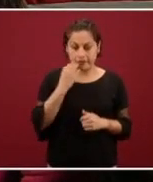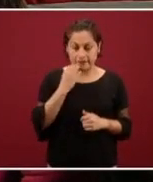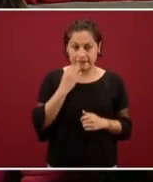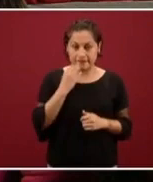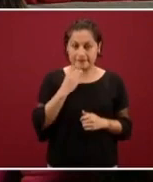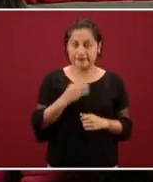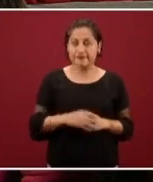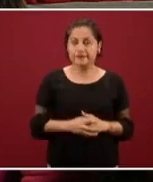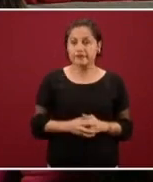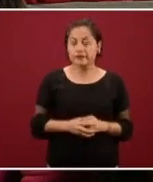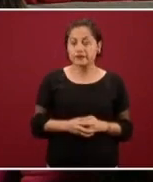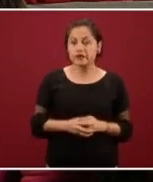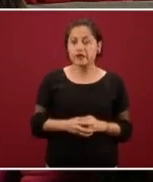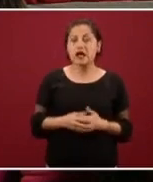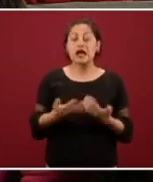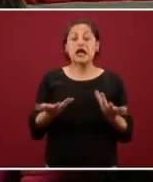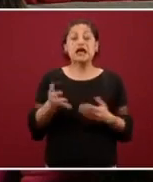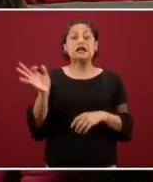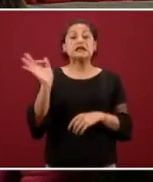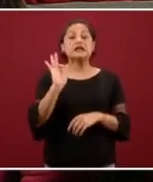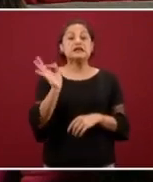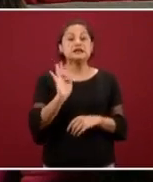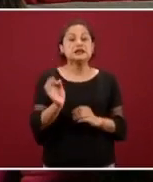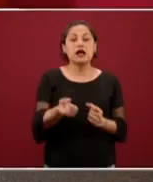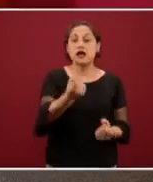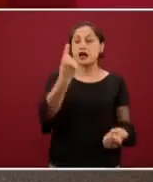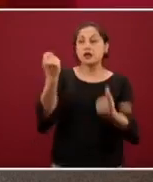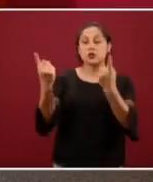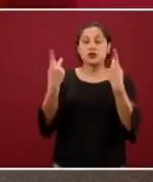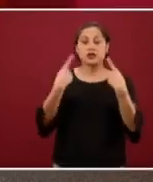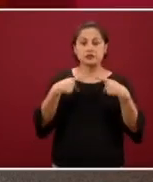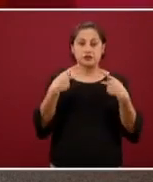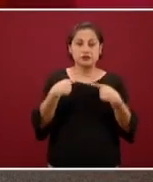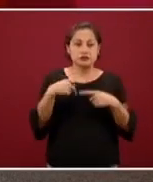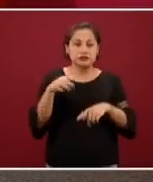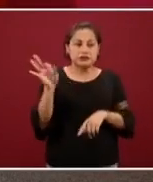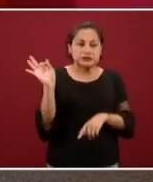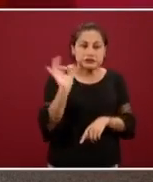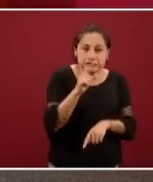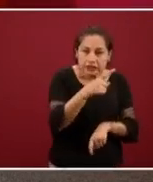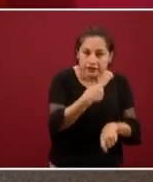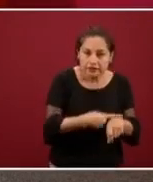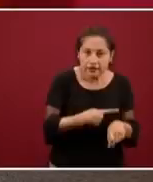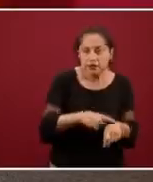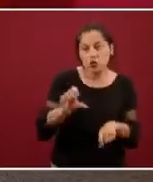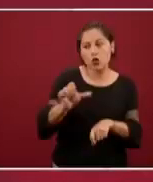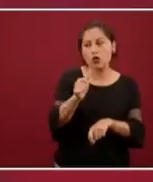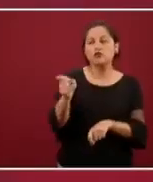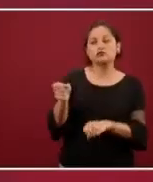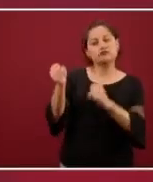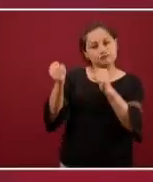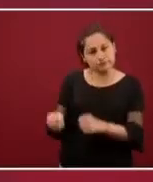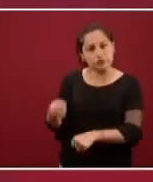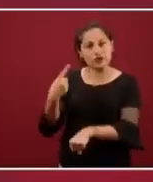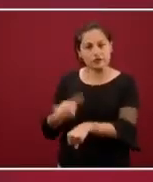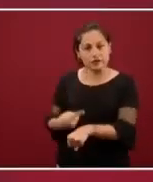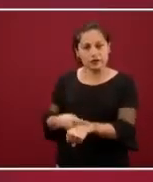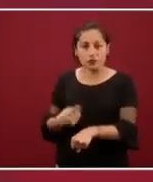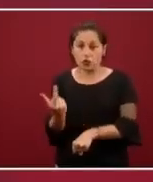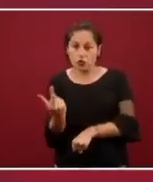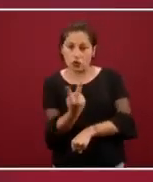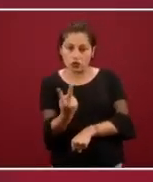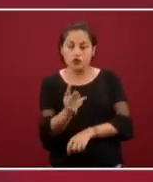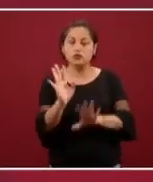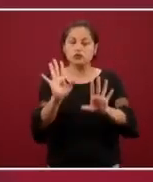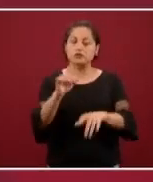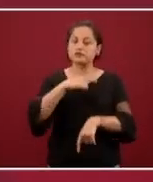En cuestión de casos sospechosos y de casos confirmados, es importante mencionarles que nosotros contamos con una red